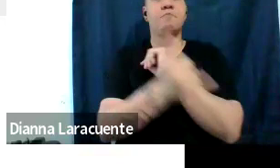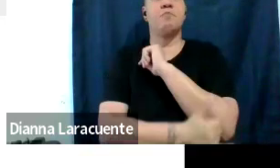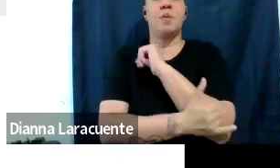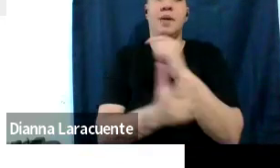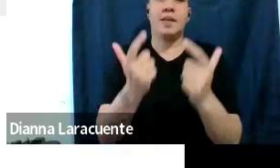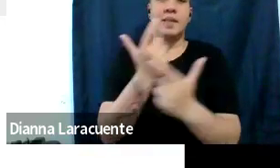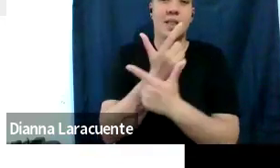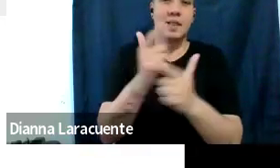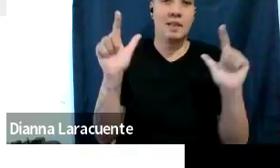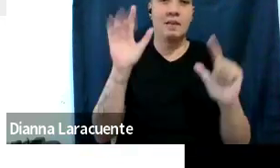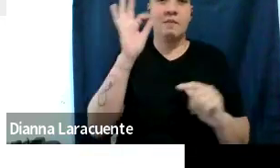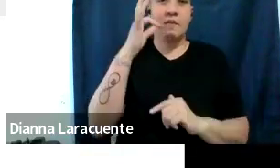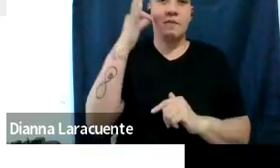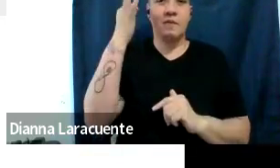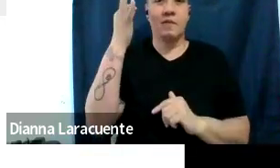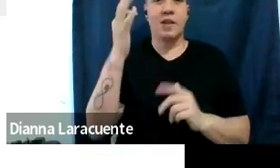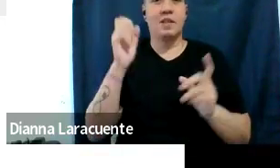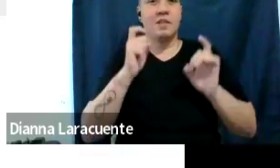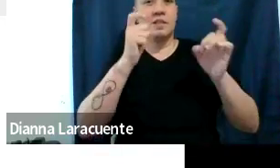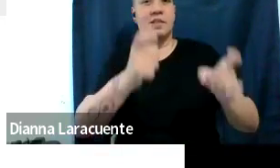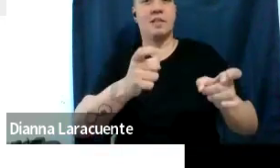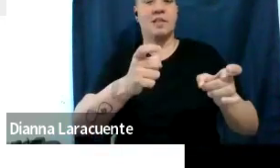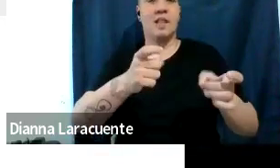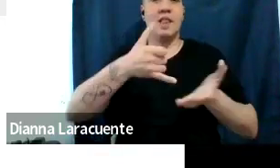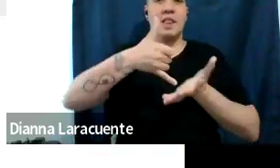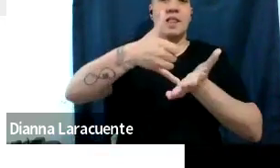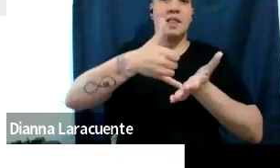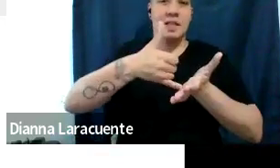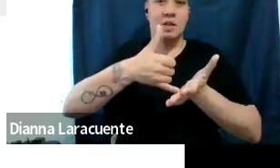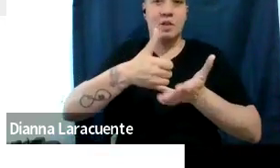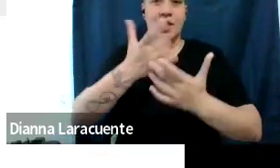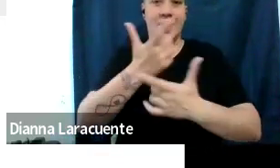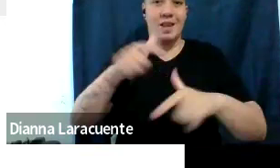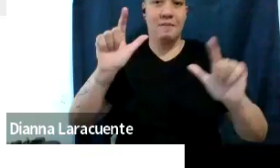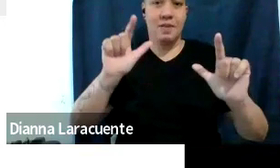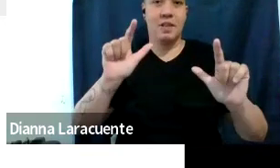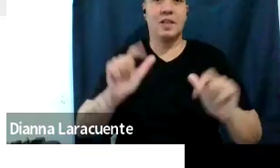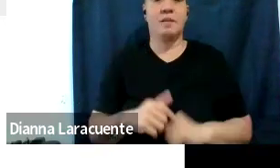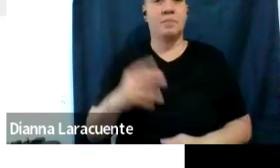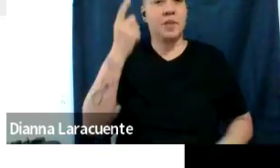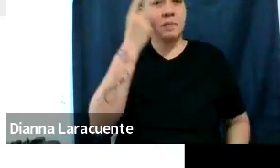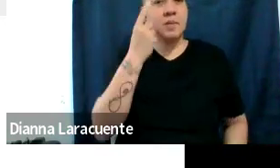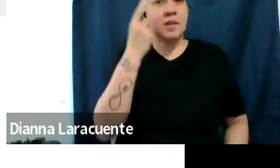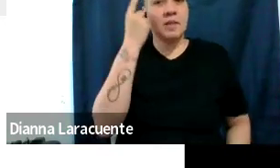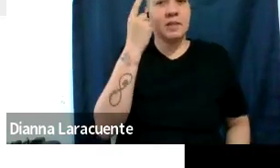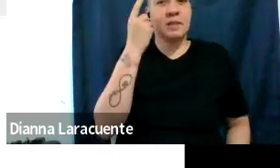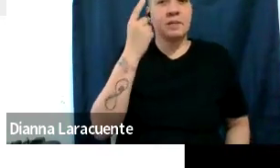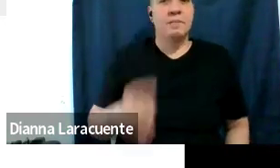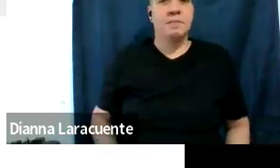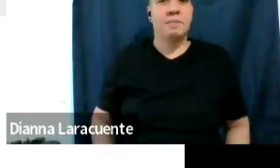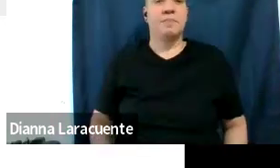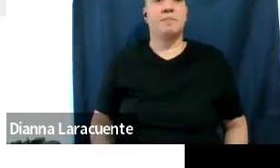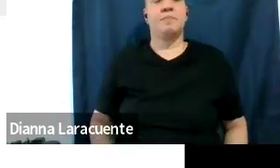libertades. Francia le había regalado la Estatua de la Libertad. ¿Y qué pensaban? Que la